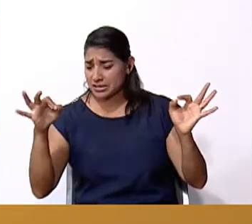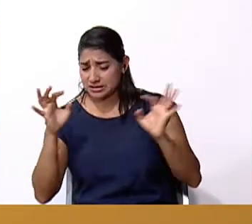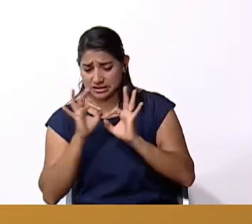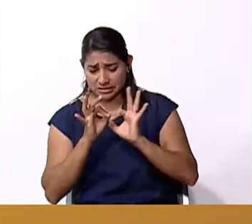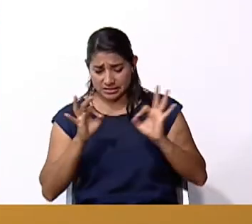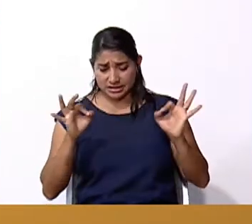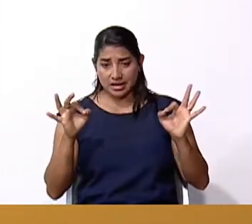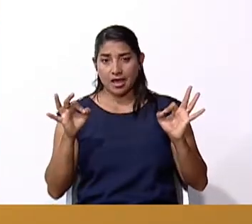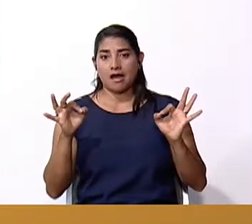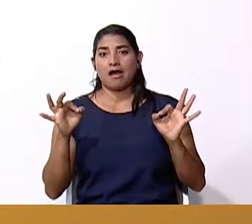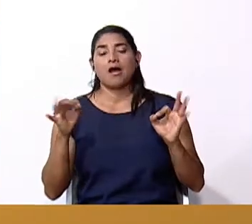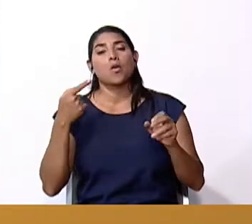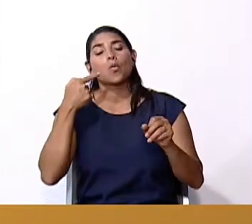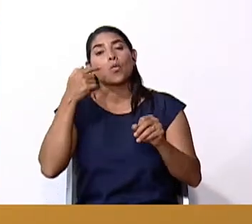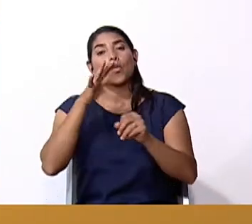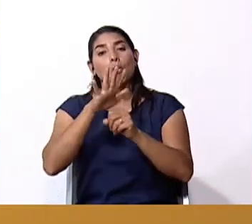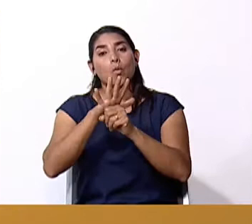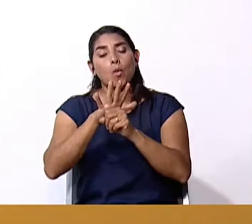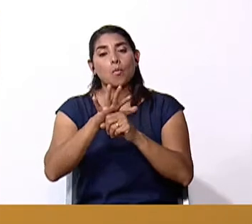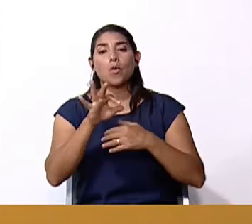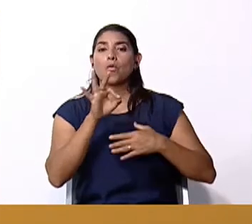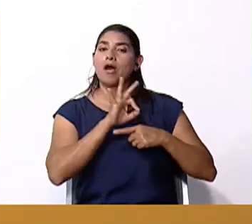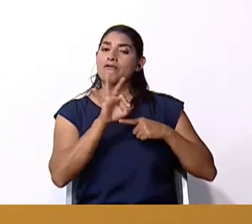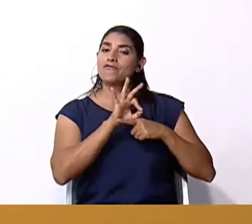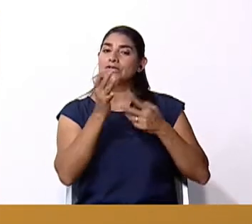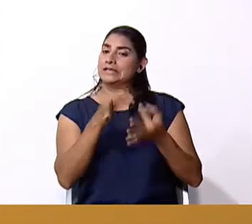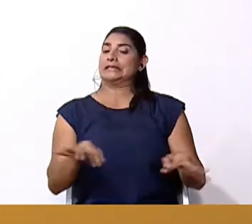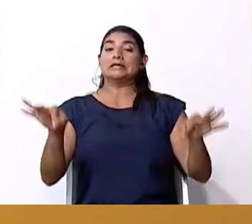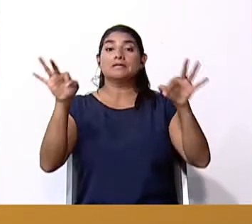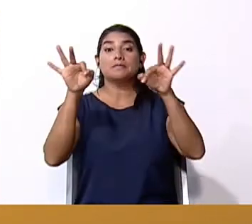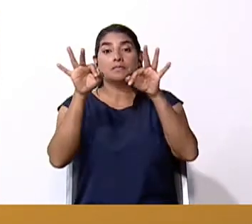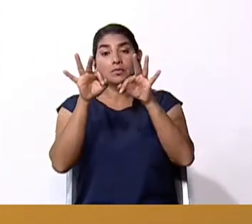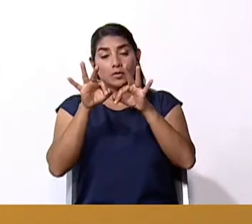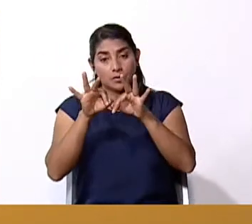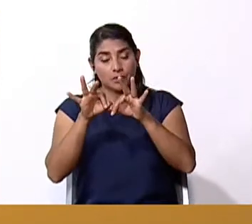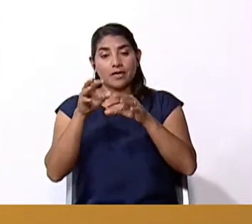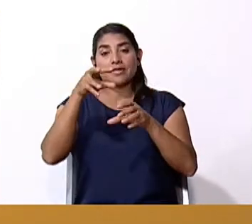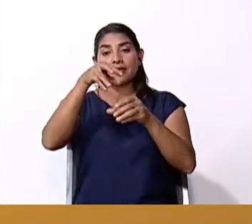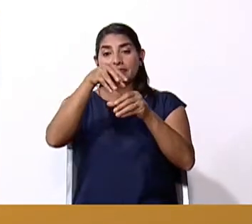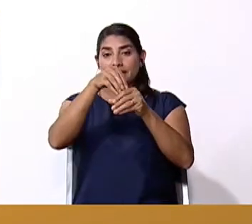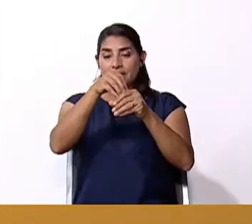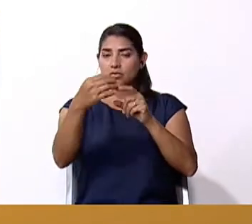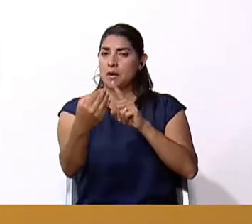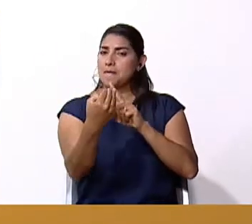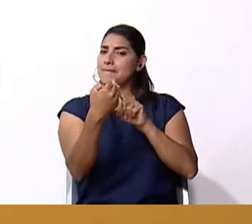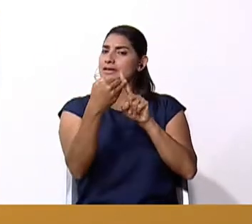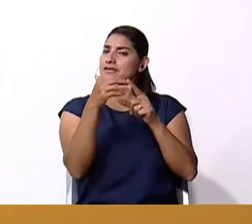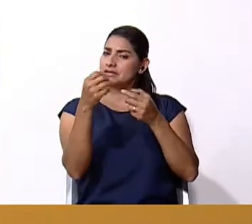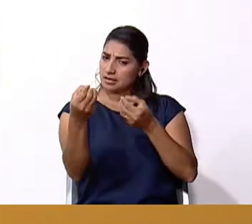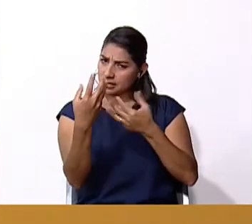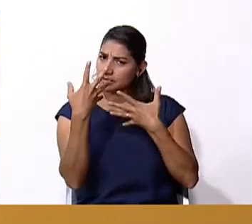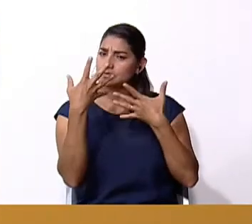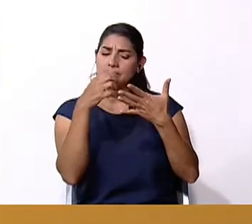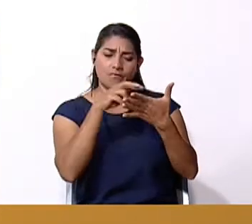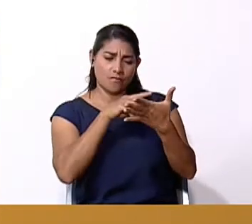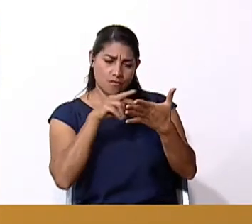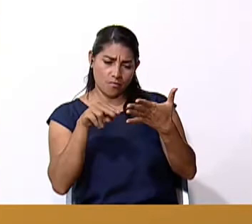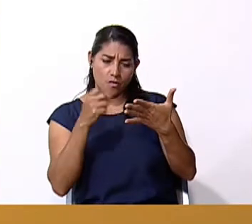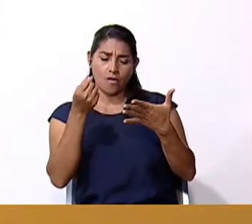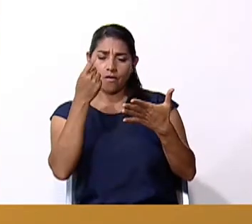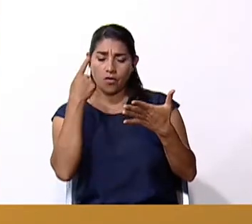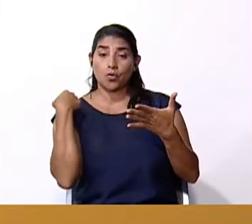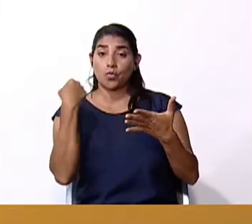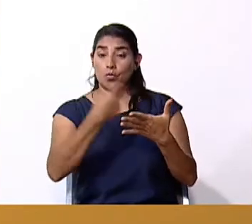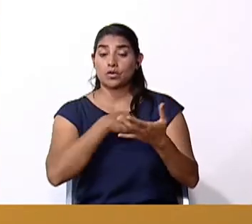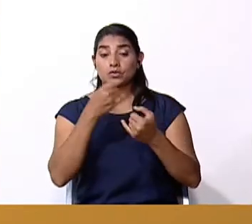palabras cumplen una función primordial dentro del mensaje que transmiten. Nuestro